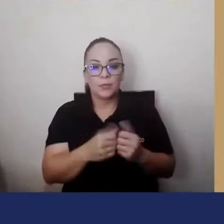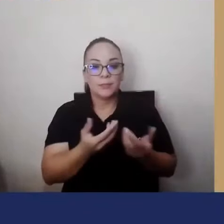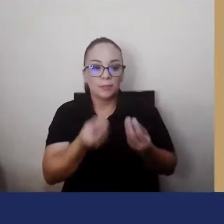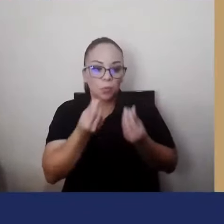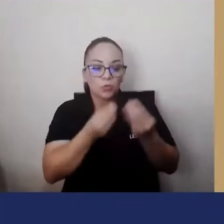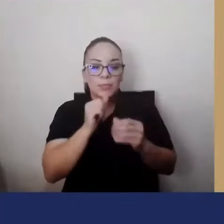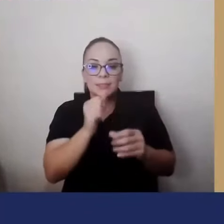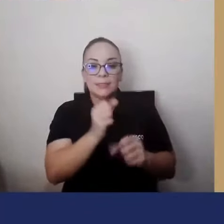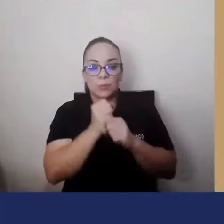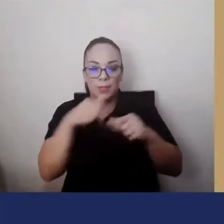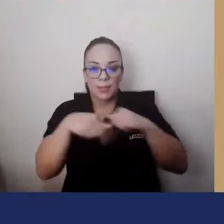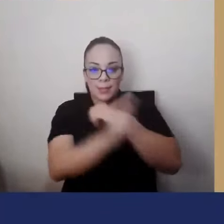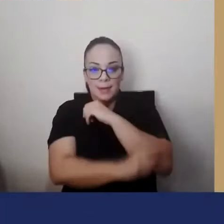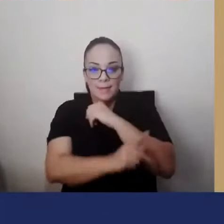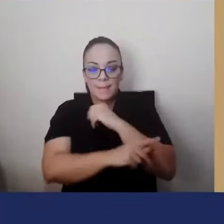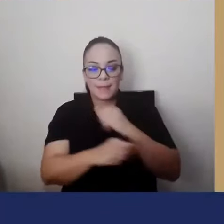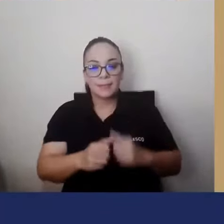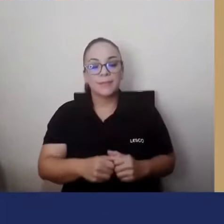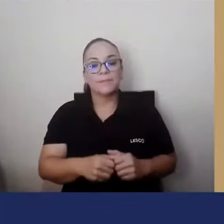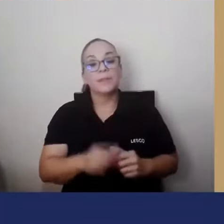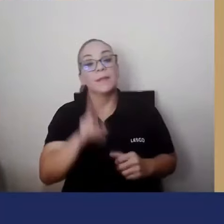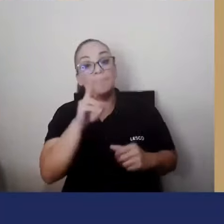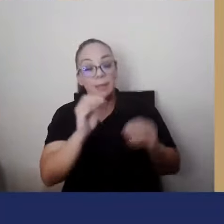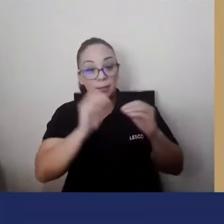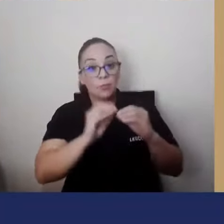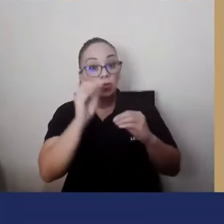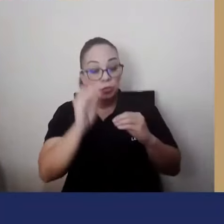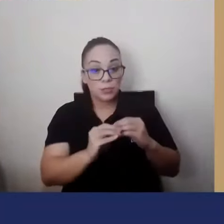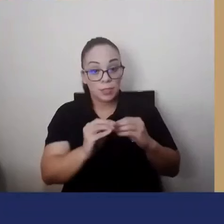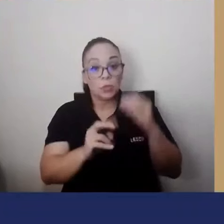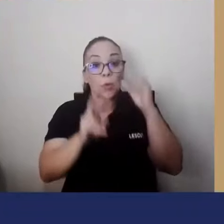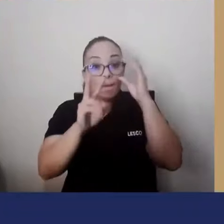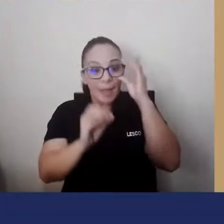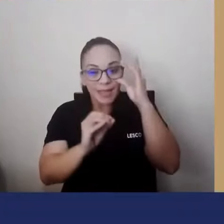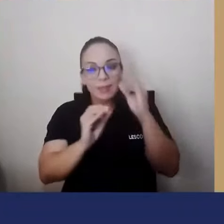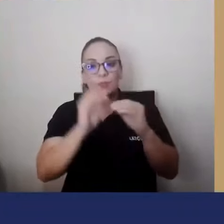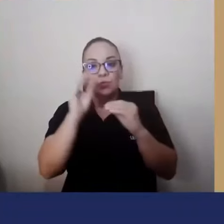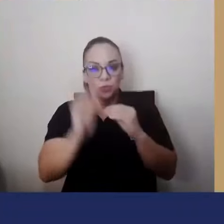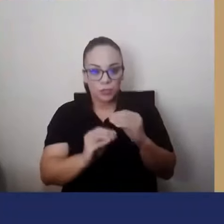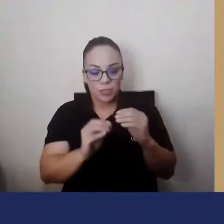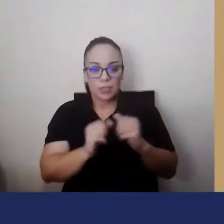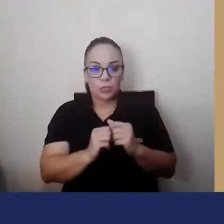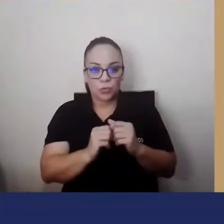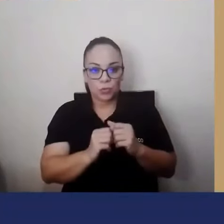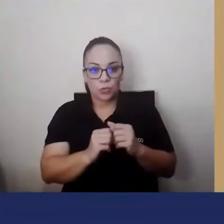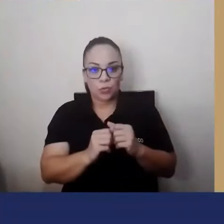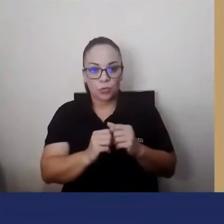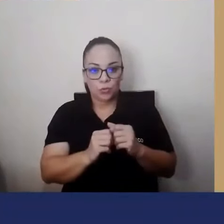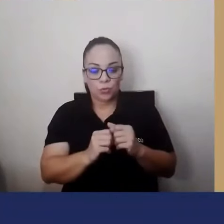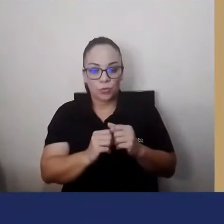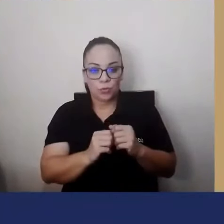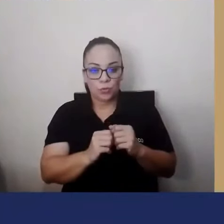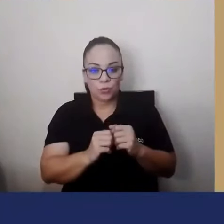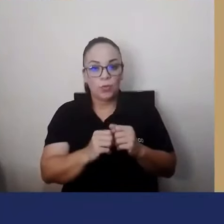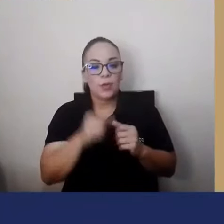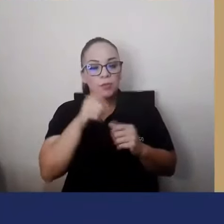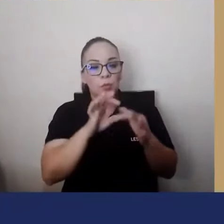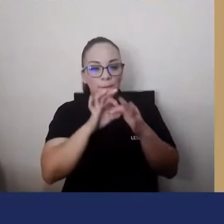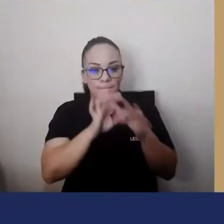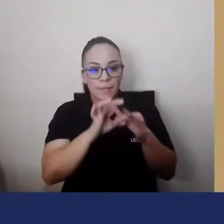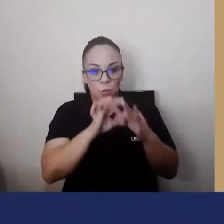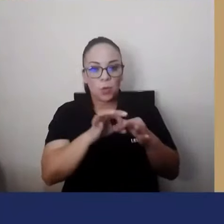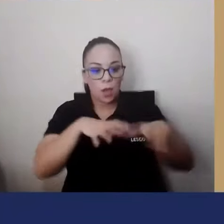país. Un 20%, solo un 20%, son directamente vinculados a